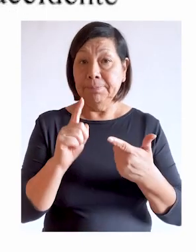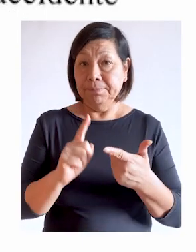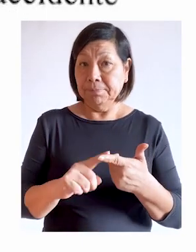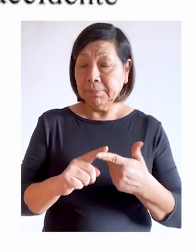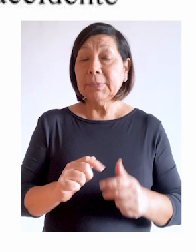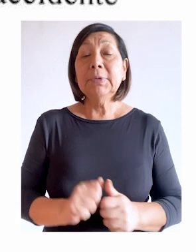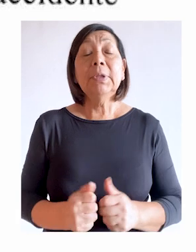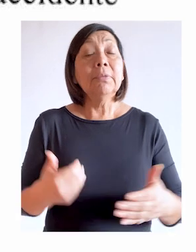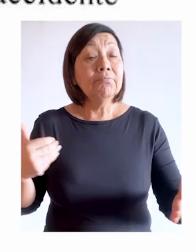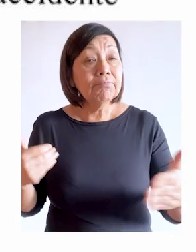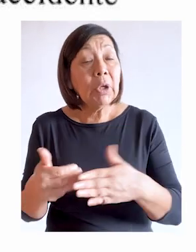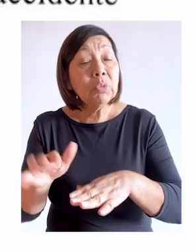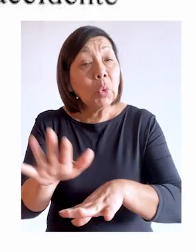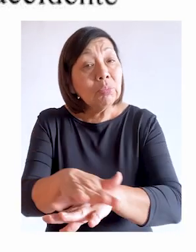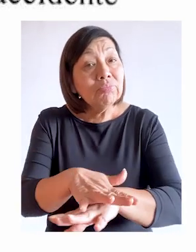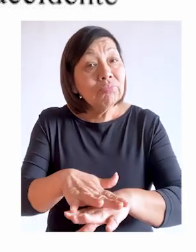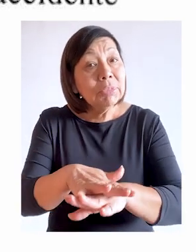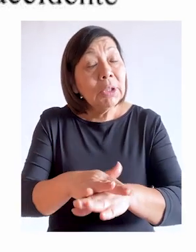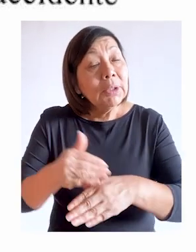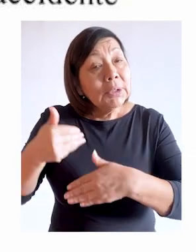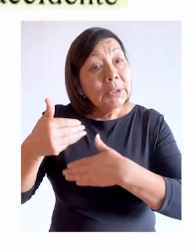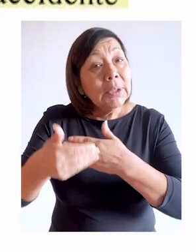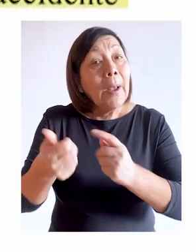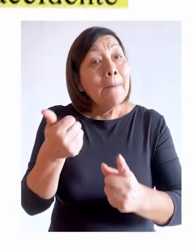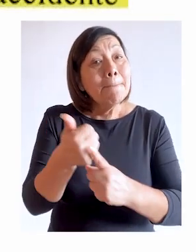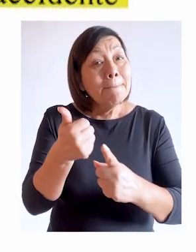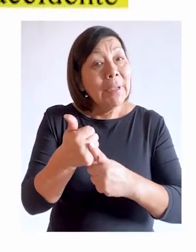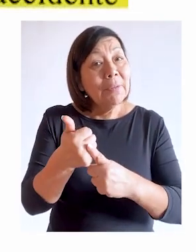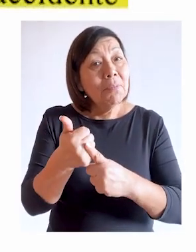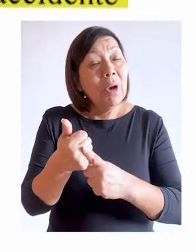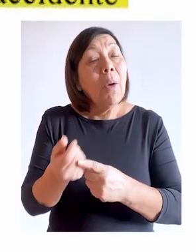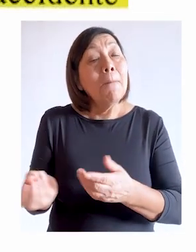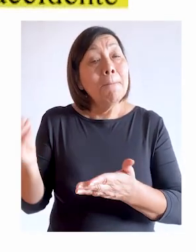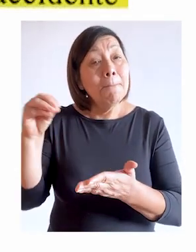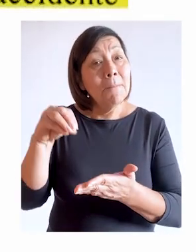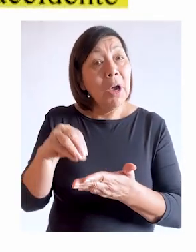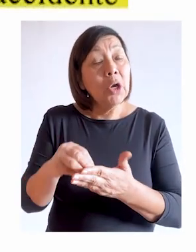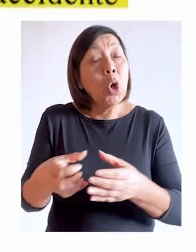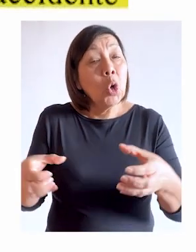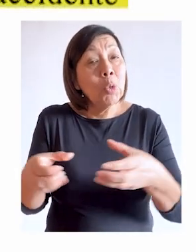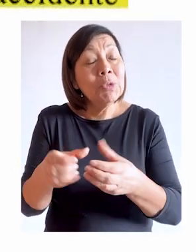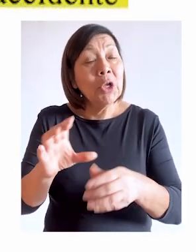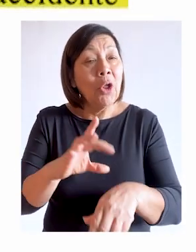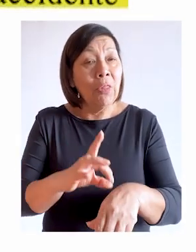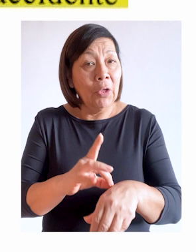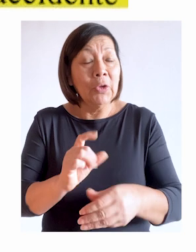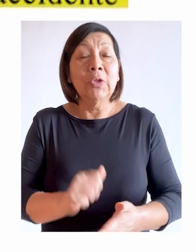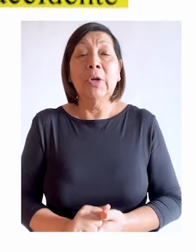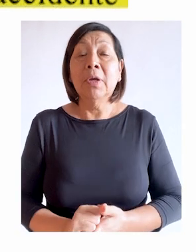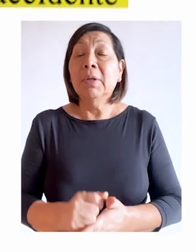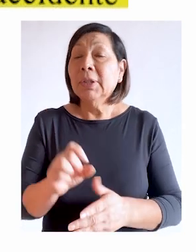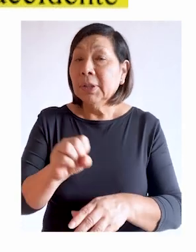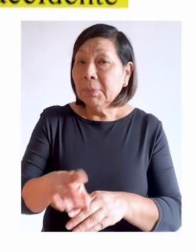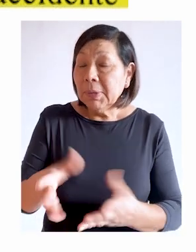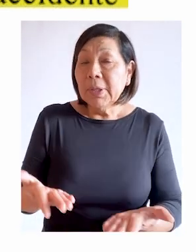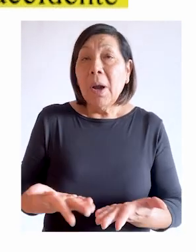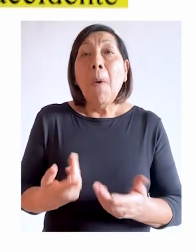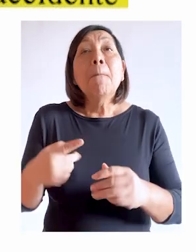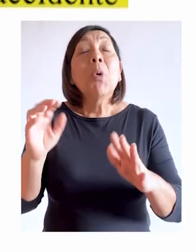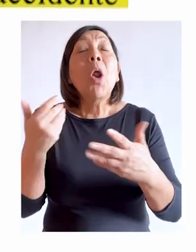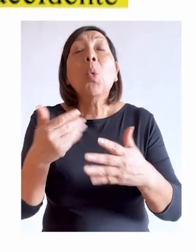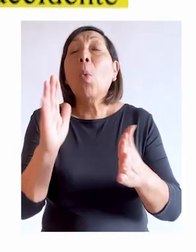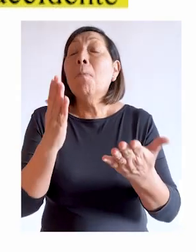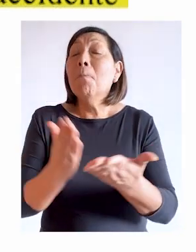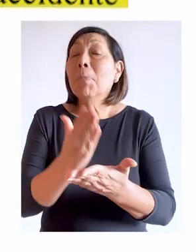acerca del plan de trabajo y el avance del mismo relativo a la implementación de comisiones médicas calificadoras de incapacidad por accidente de trabajo